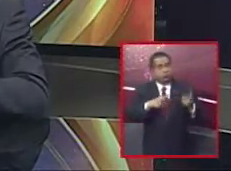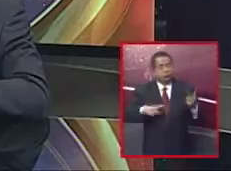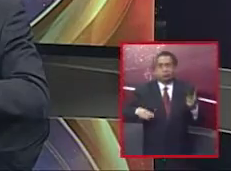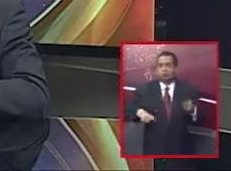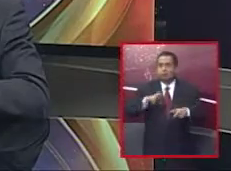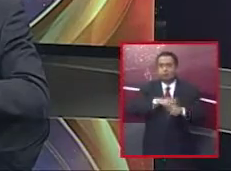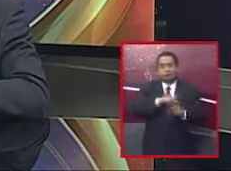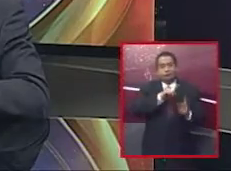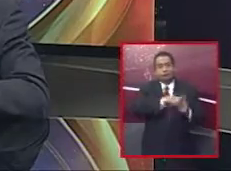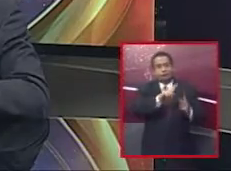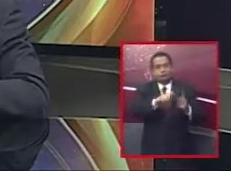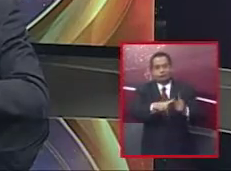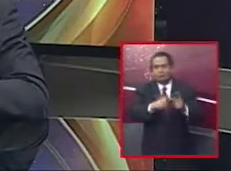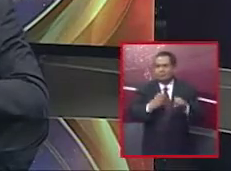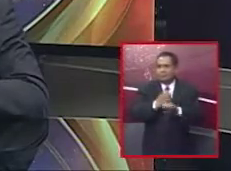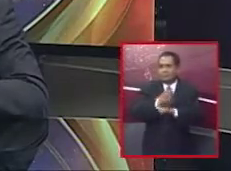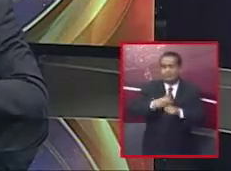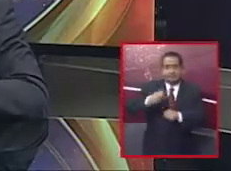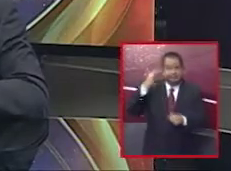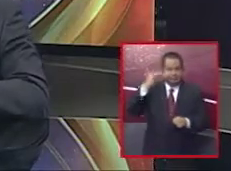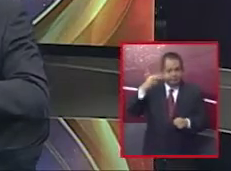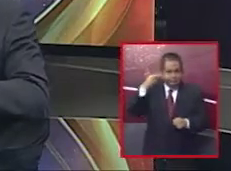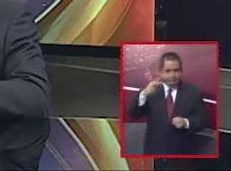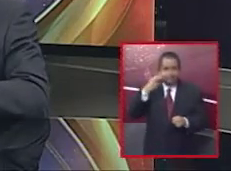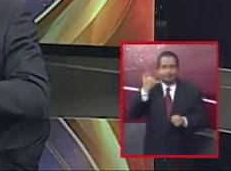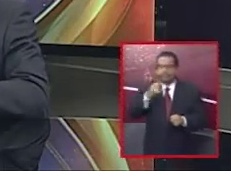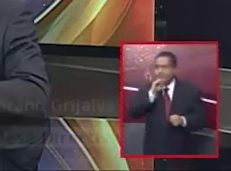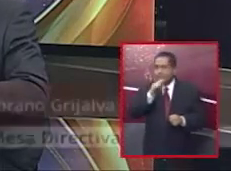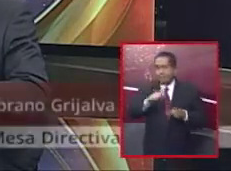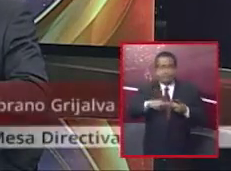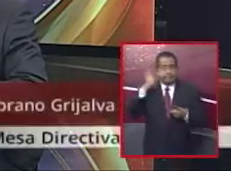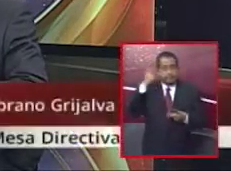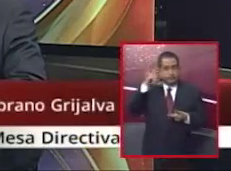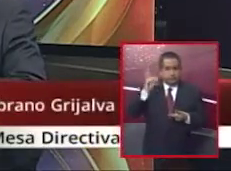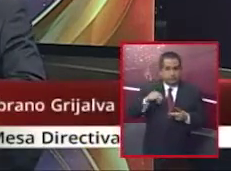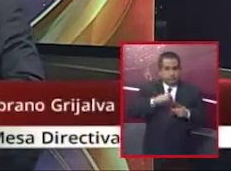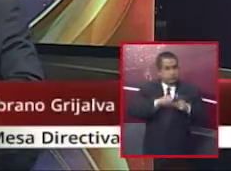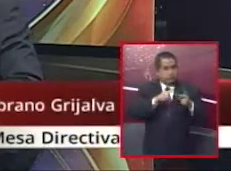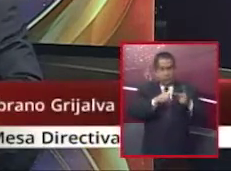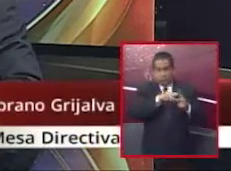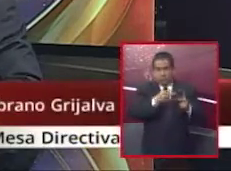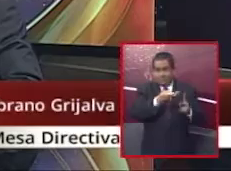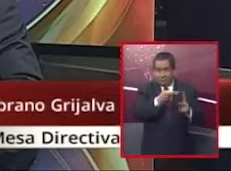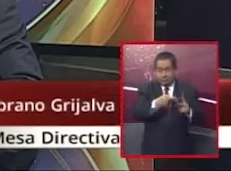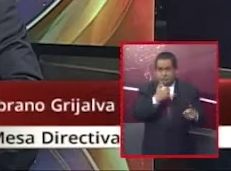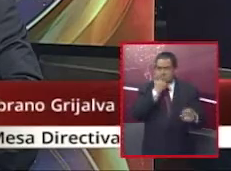los congresos de los estados de Veracruz y de Quintana Roo respectivamente